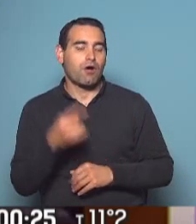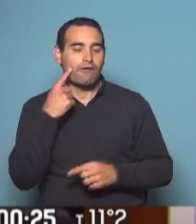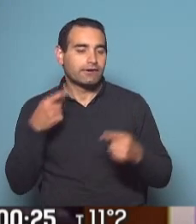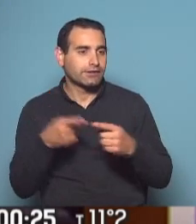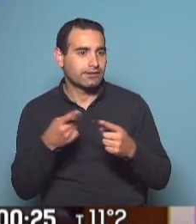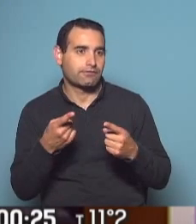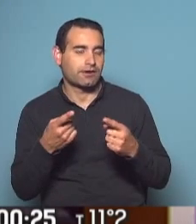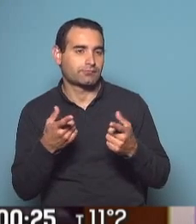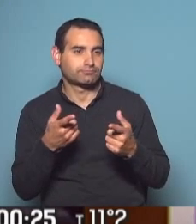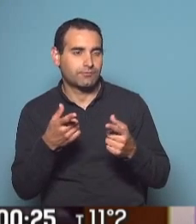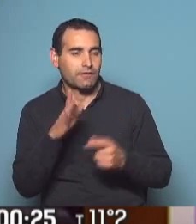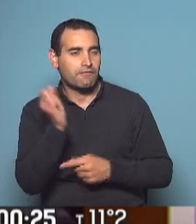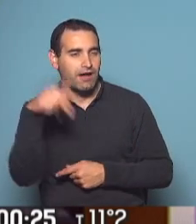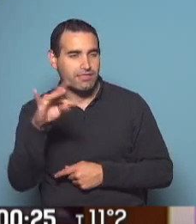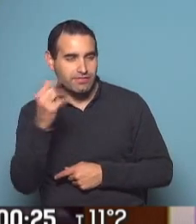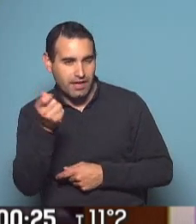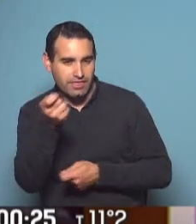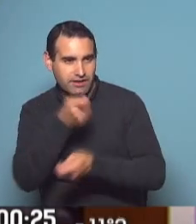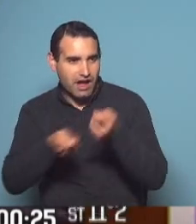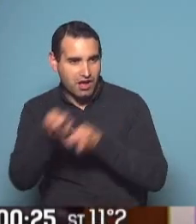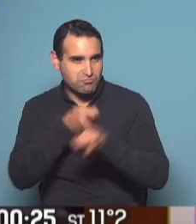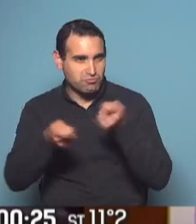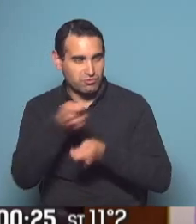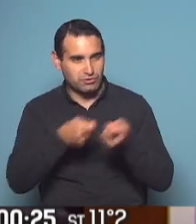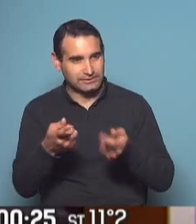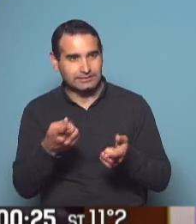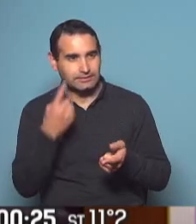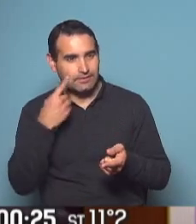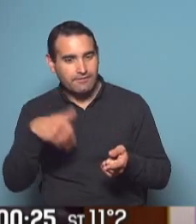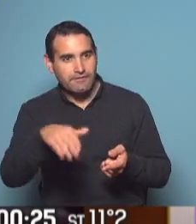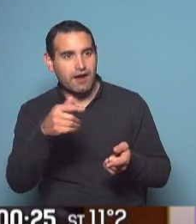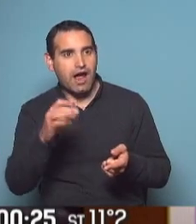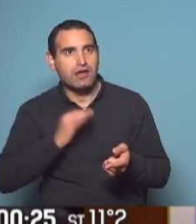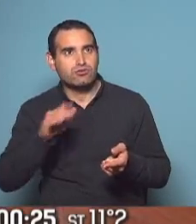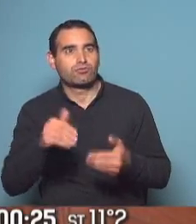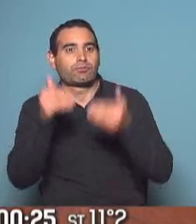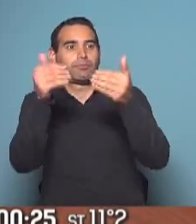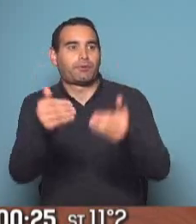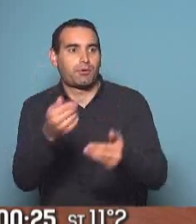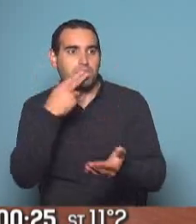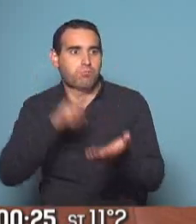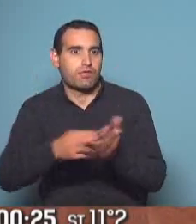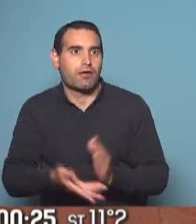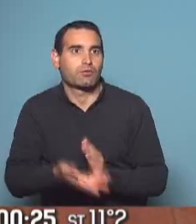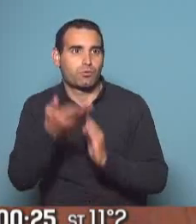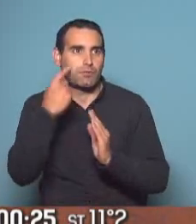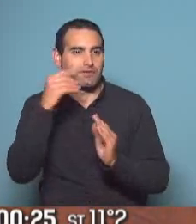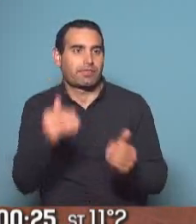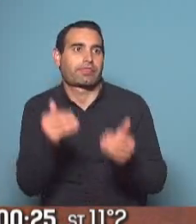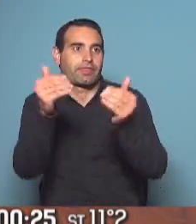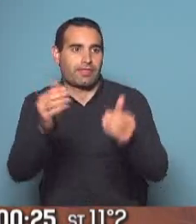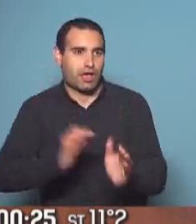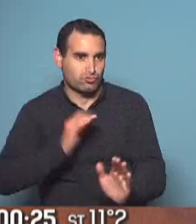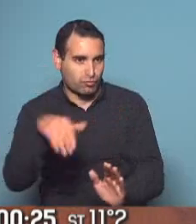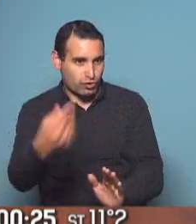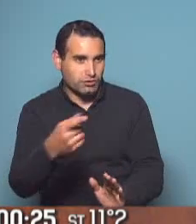un único marco para fijar expectativas y además postergar para el año que viene las subas de tarifas públicas, daría la impresión que la